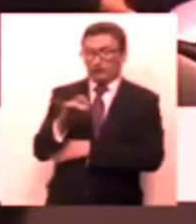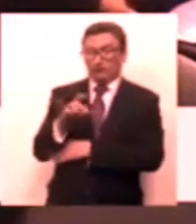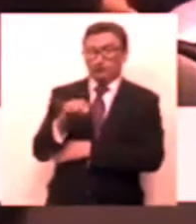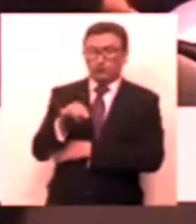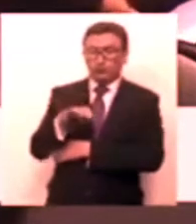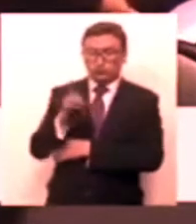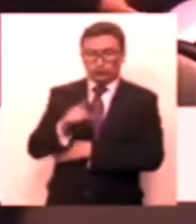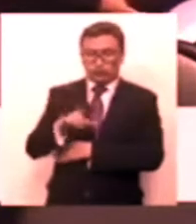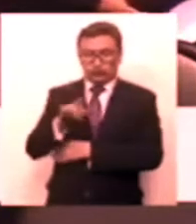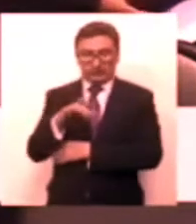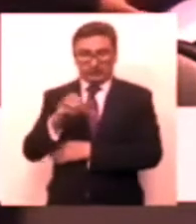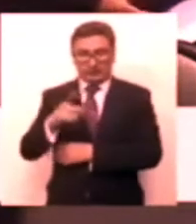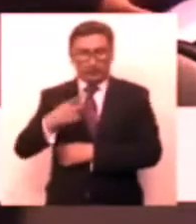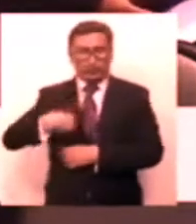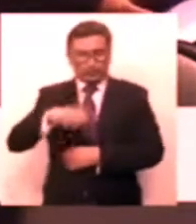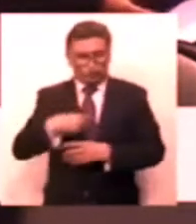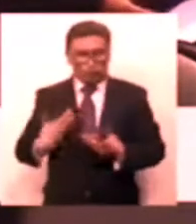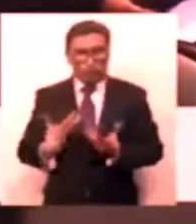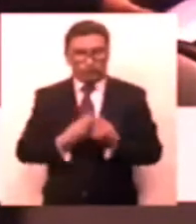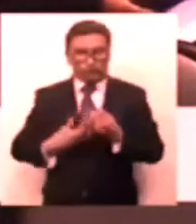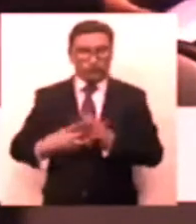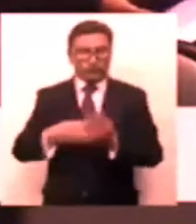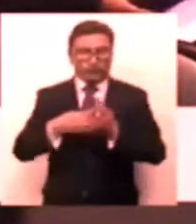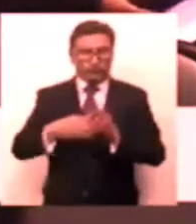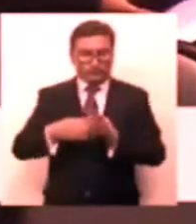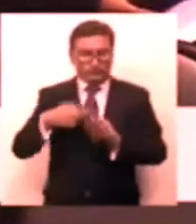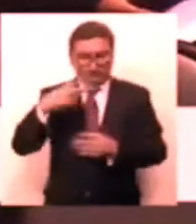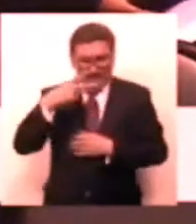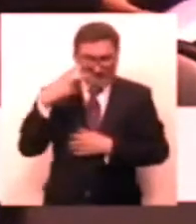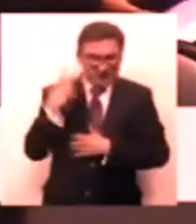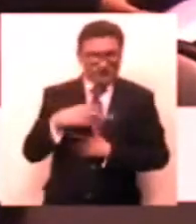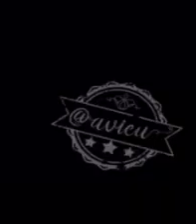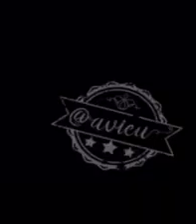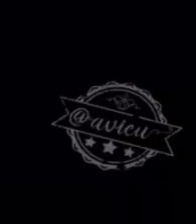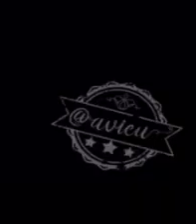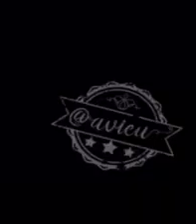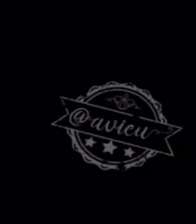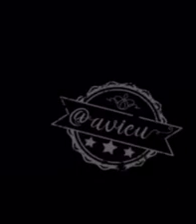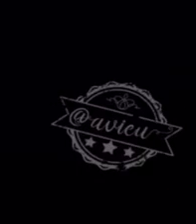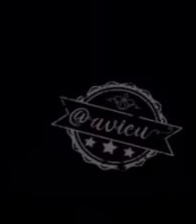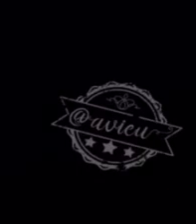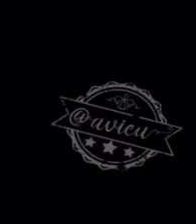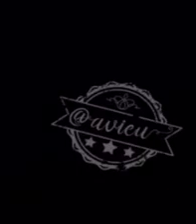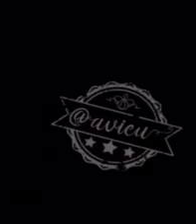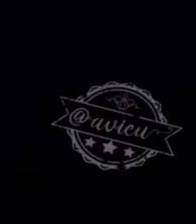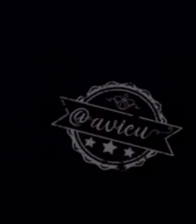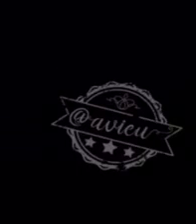Ledo y nosotros somos mucho México para el pueblo de México.